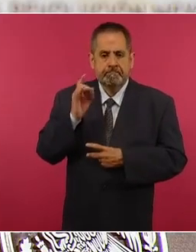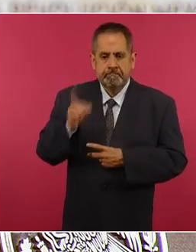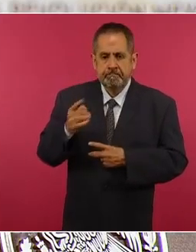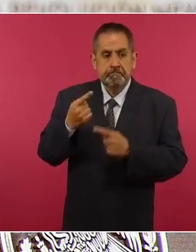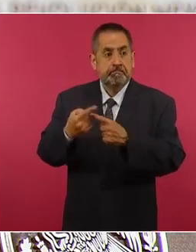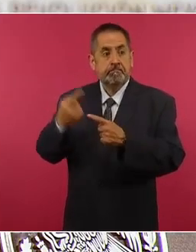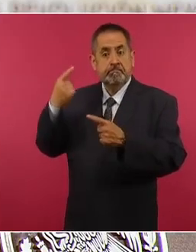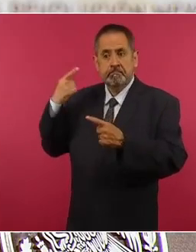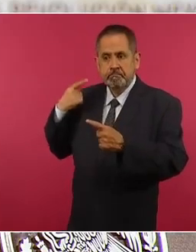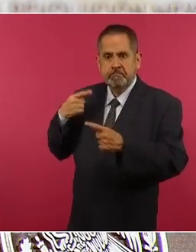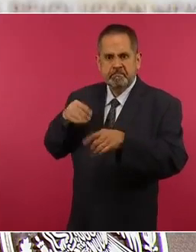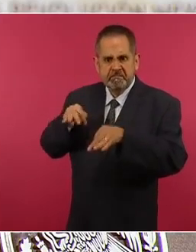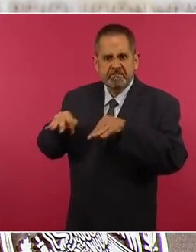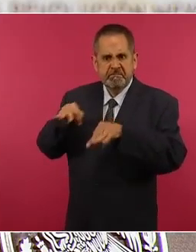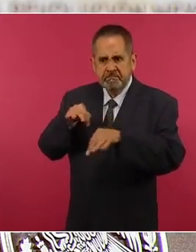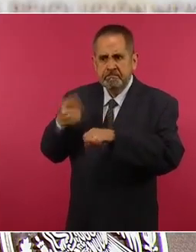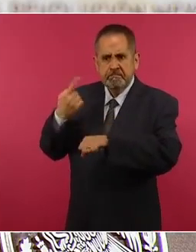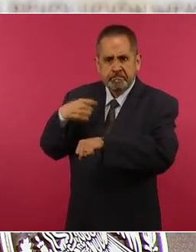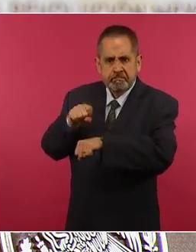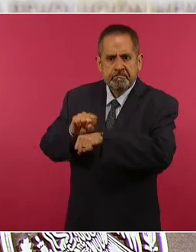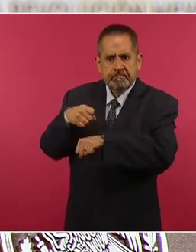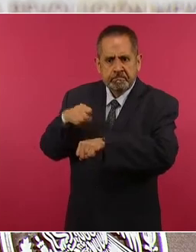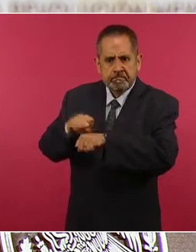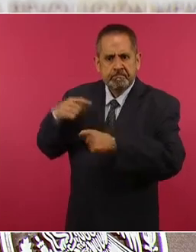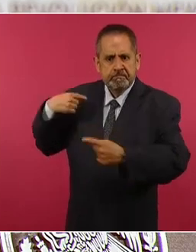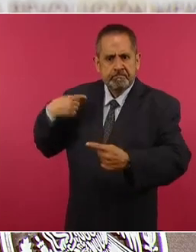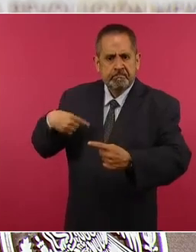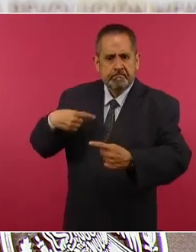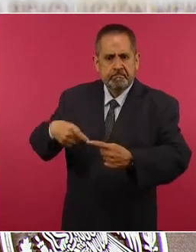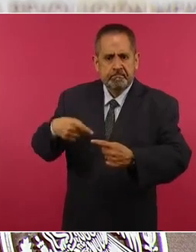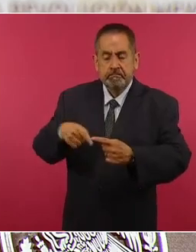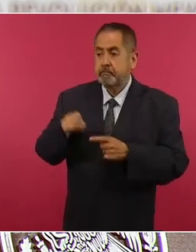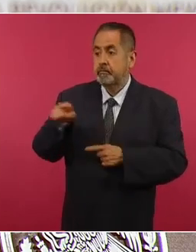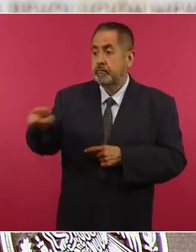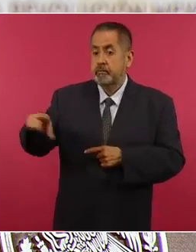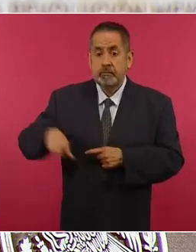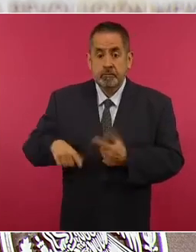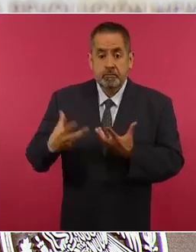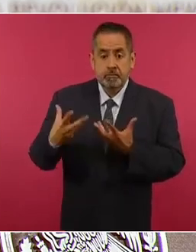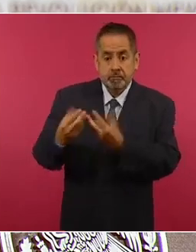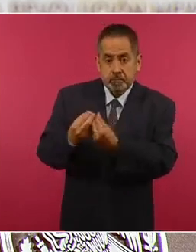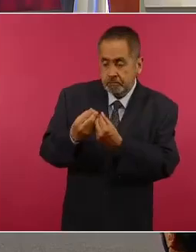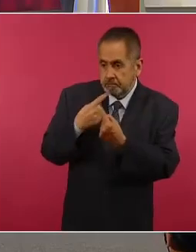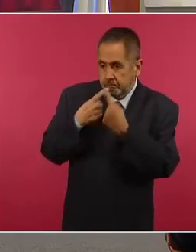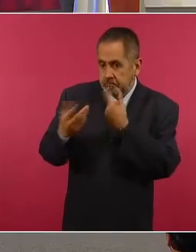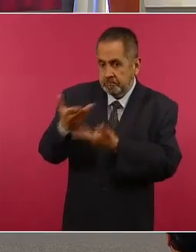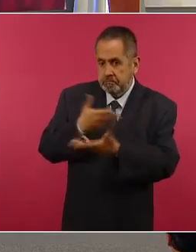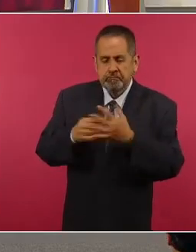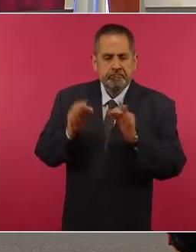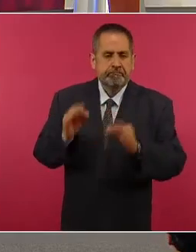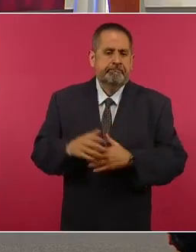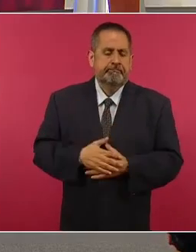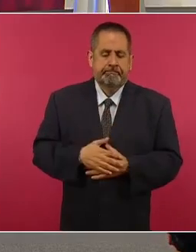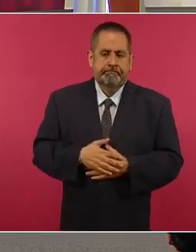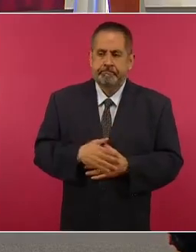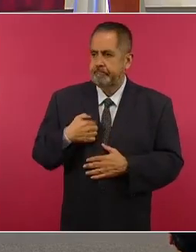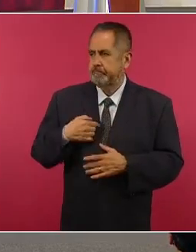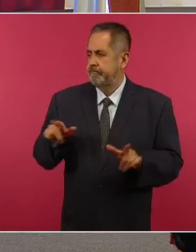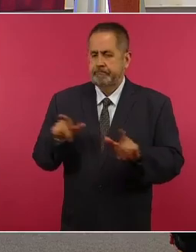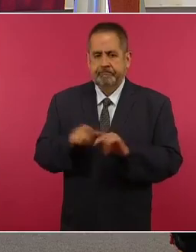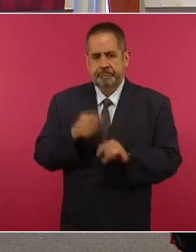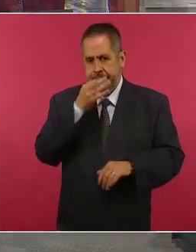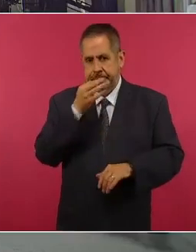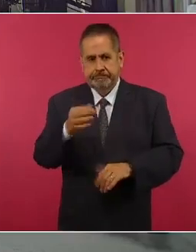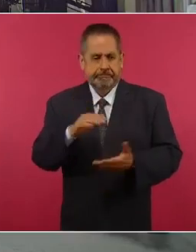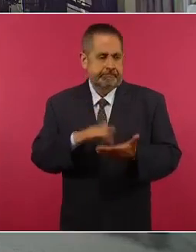de trabajo en instalación de mesas en conjunto con los gobiernos de los estados. Sería todo por mi parte, señor presidente.